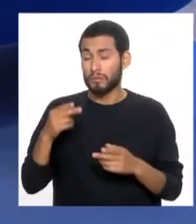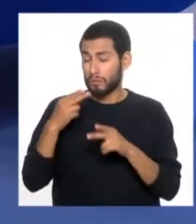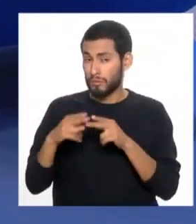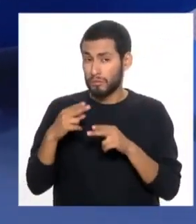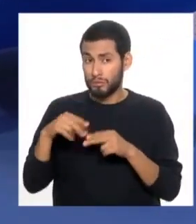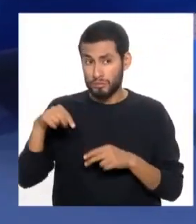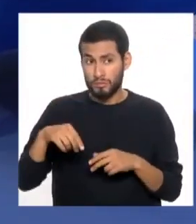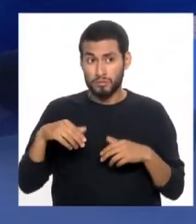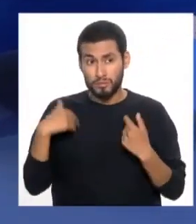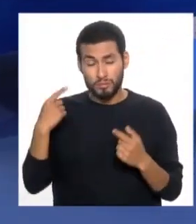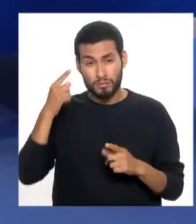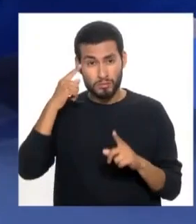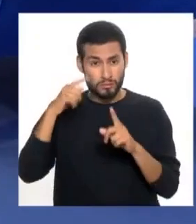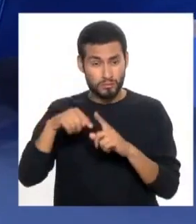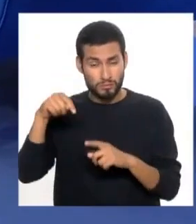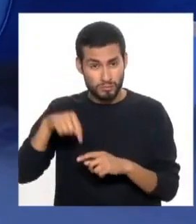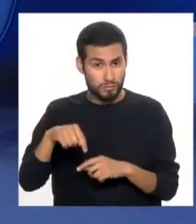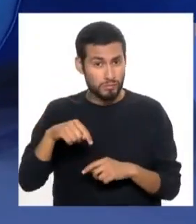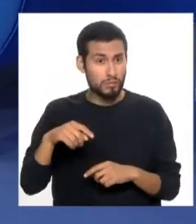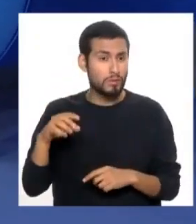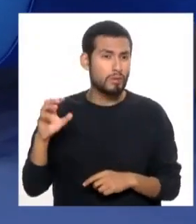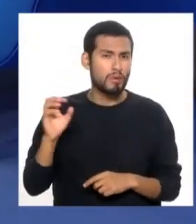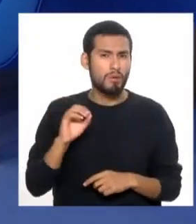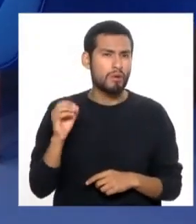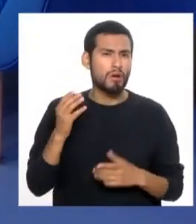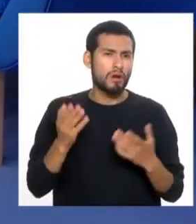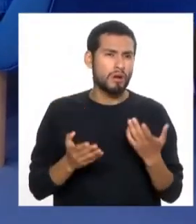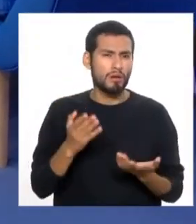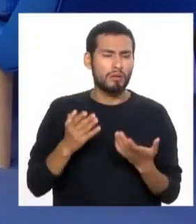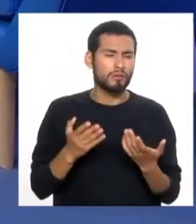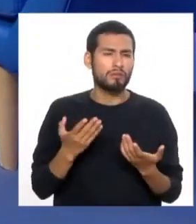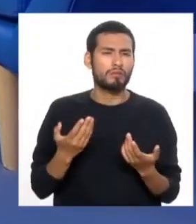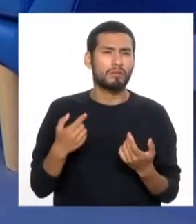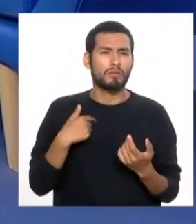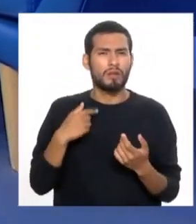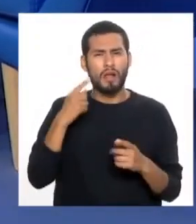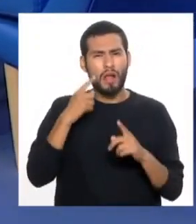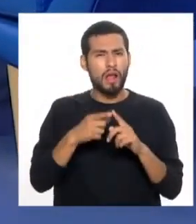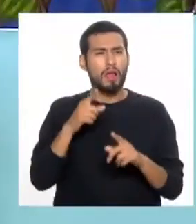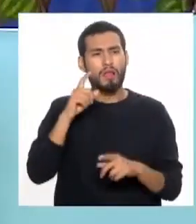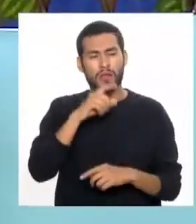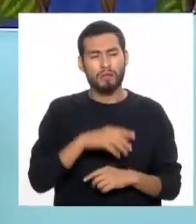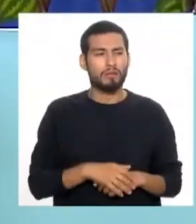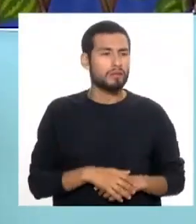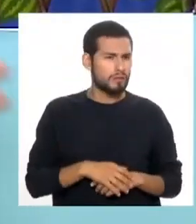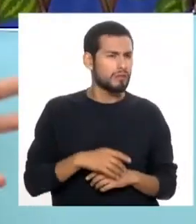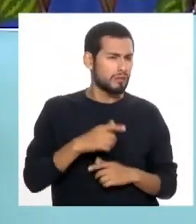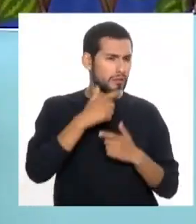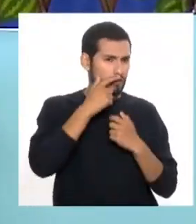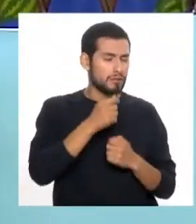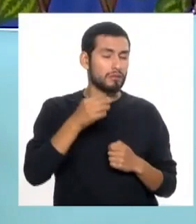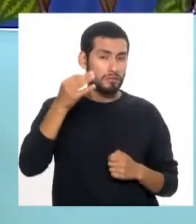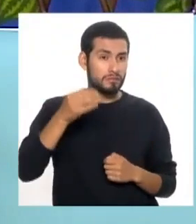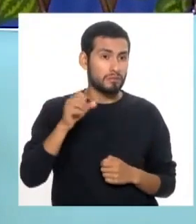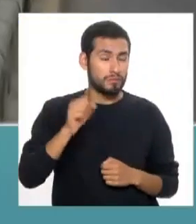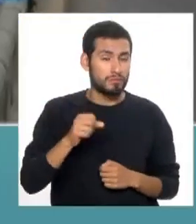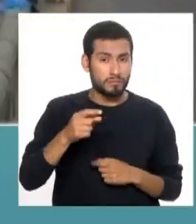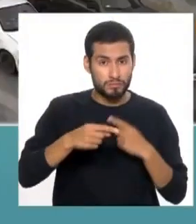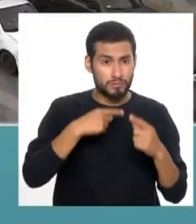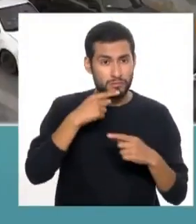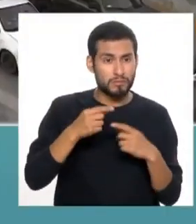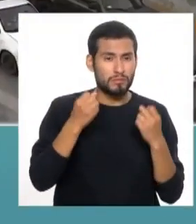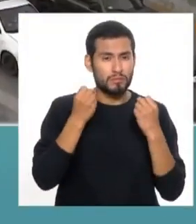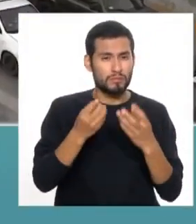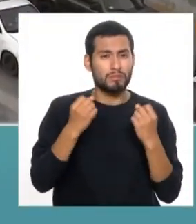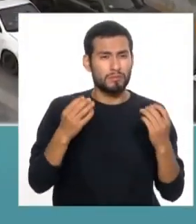plazo de mirar hacia ese punto o todavía tenemos un camino largo? Es bien interesante porque si bien efectivamente, como mencionas,